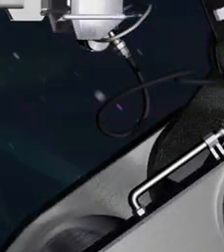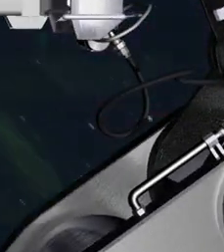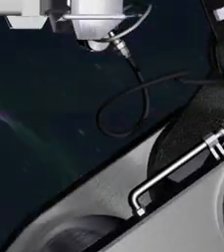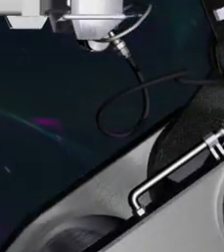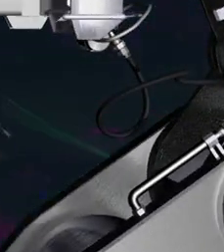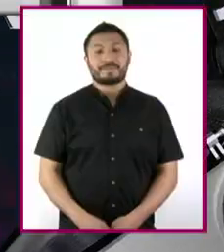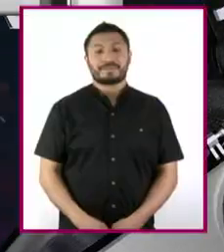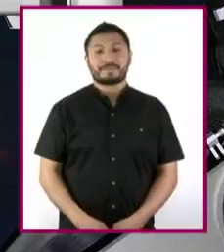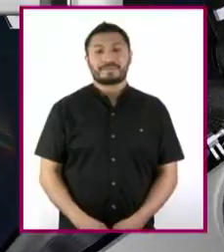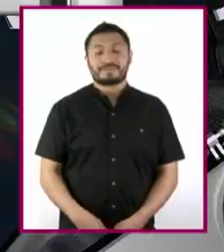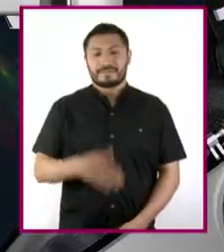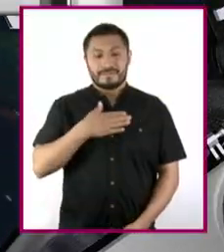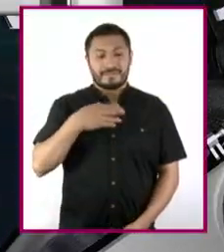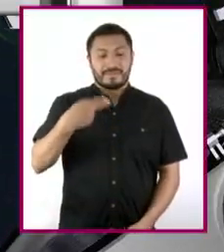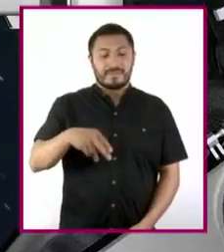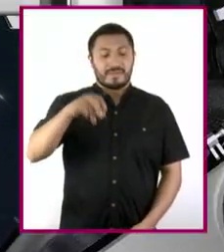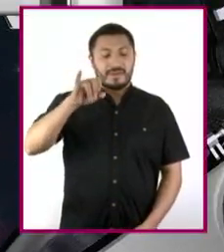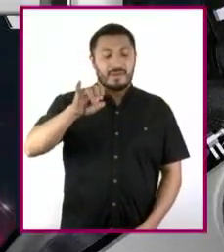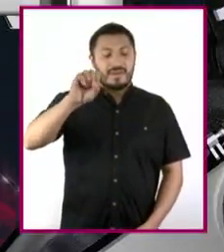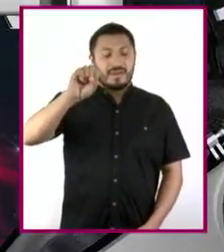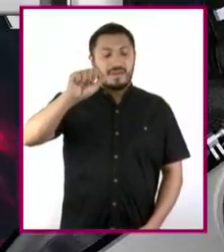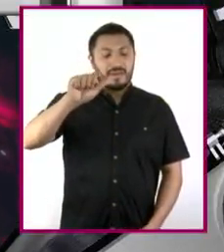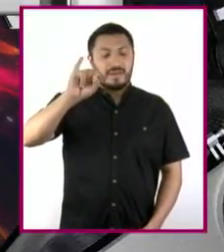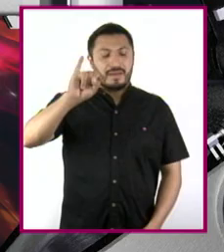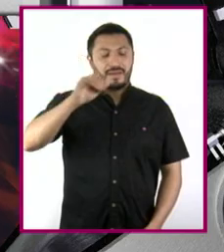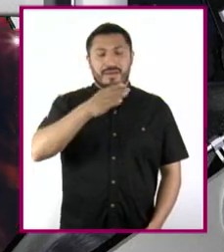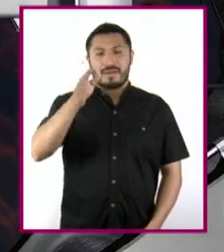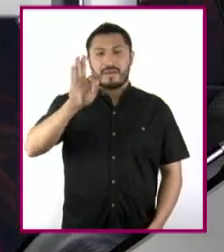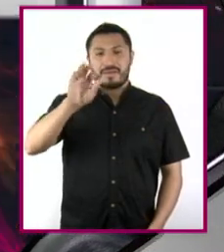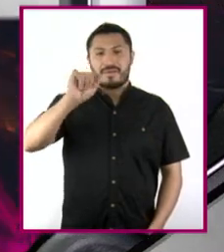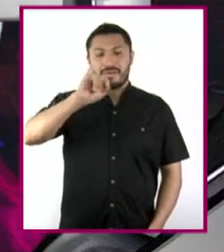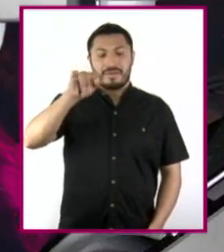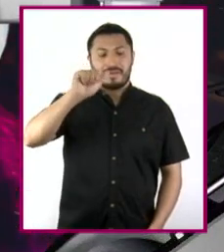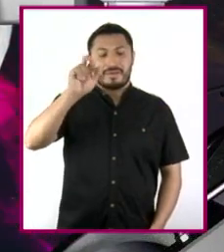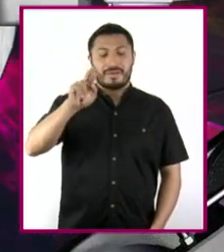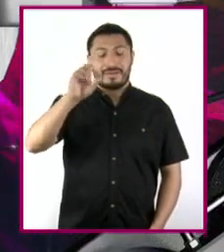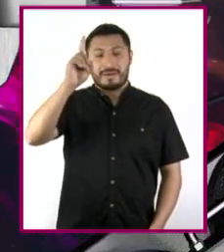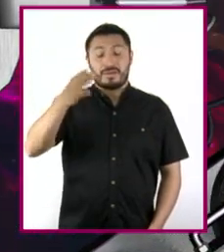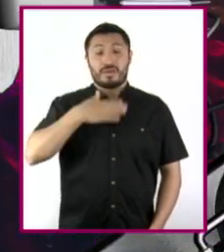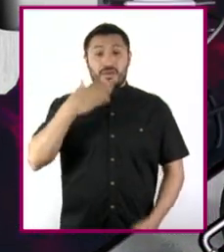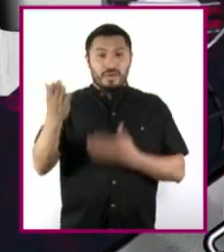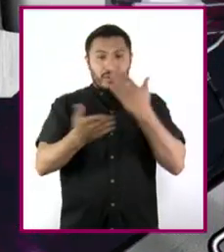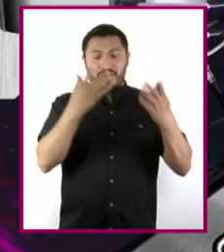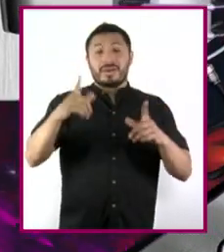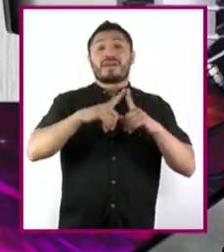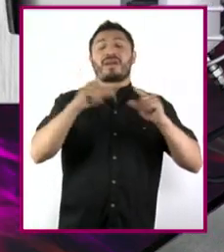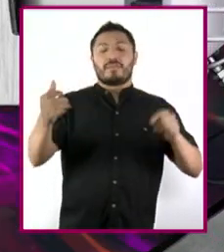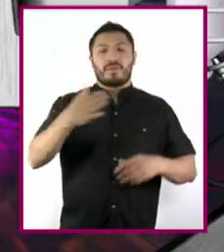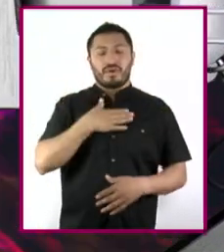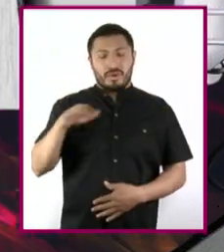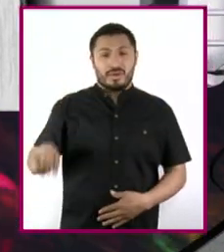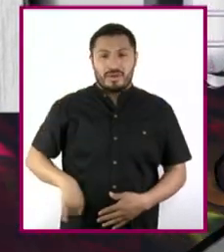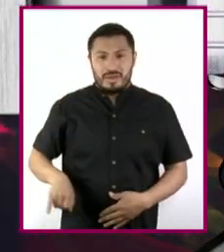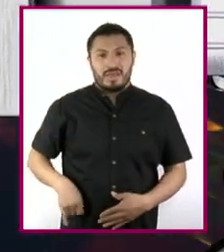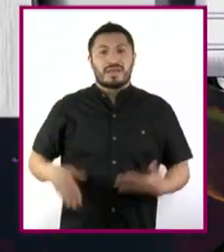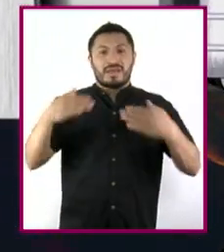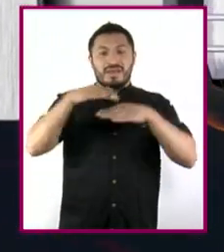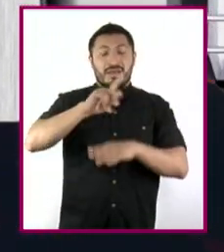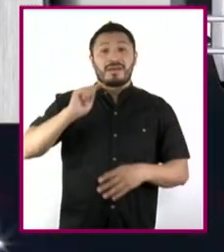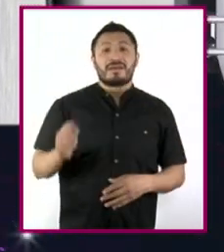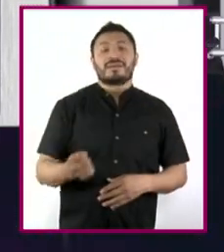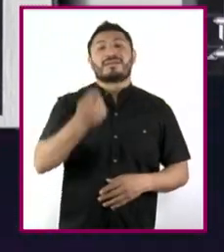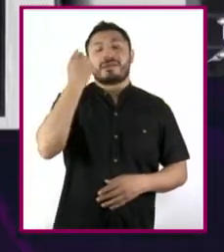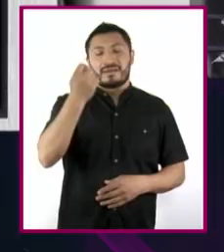Mi nombre es Isaí Fajardo Tapia, estoy actualmente en Japón. Mi interés es principalmente en el área